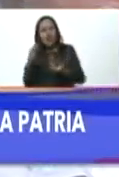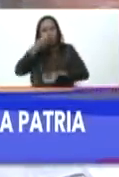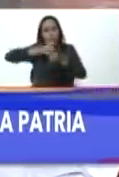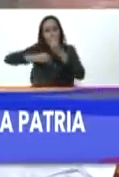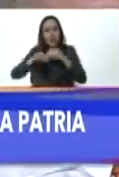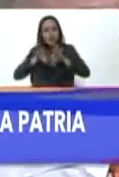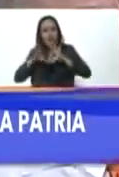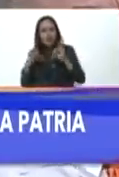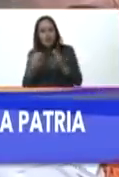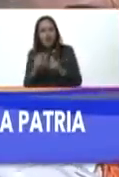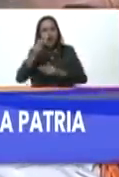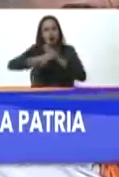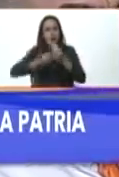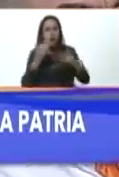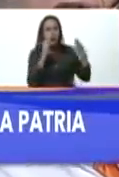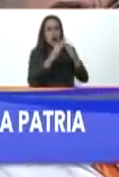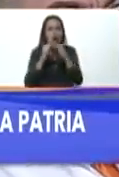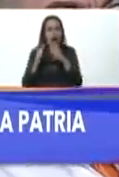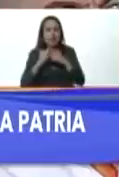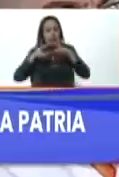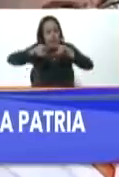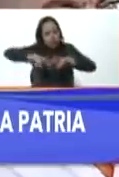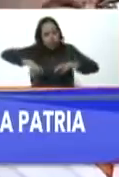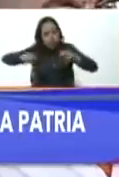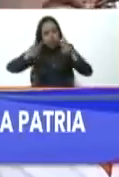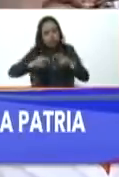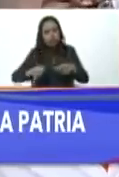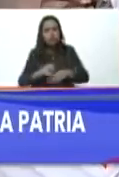gente, cómo estaba su casa. Y en base